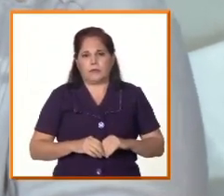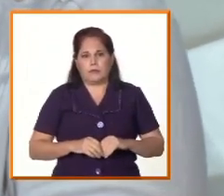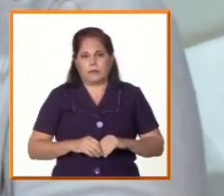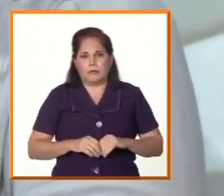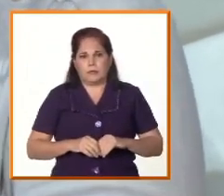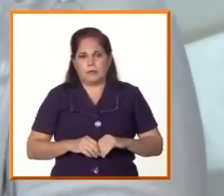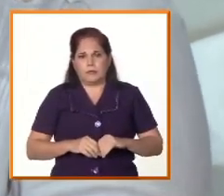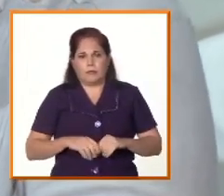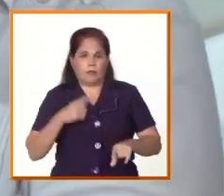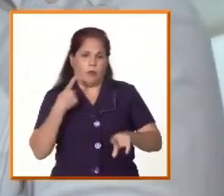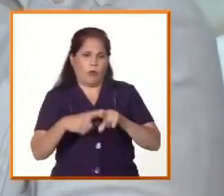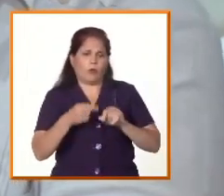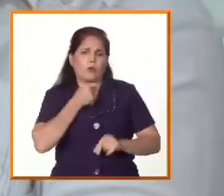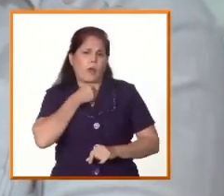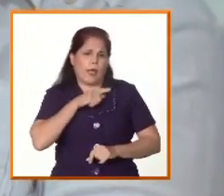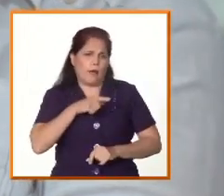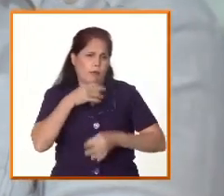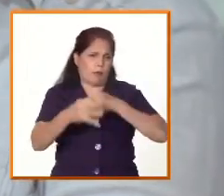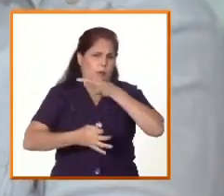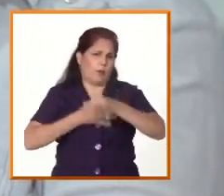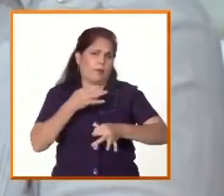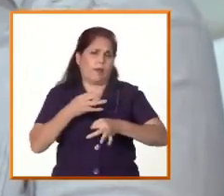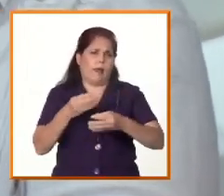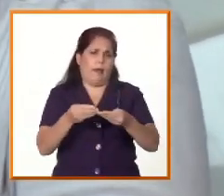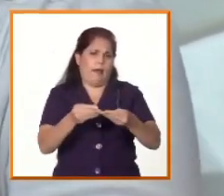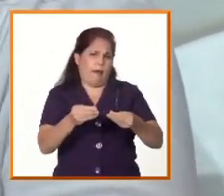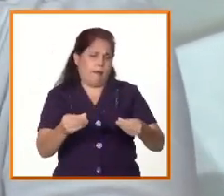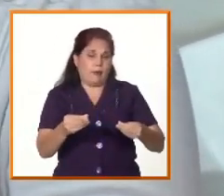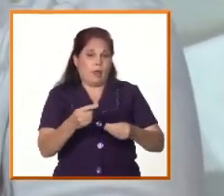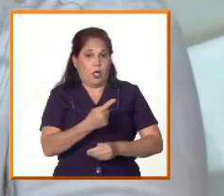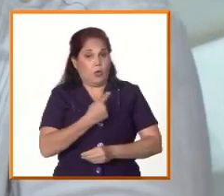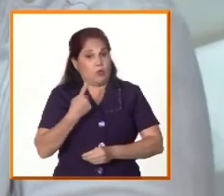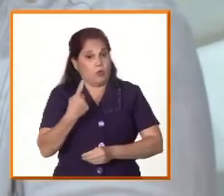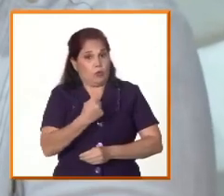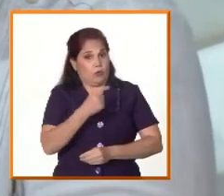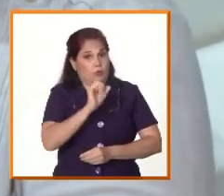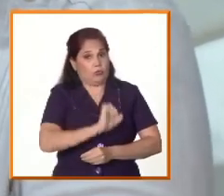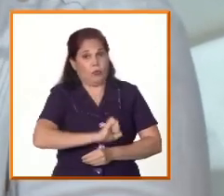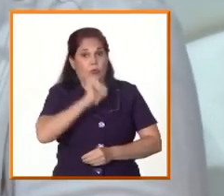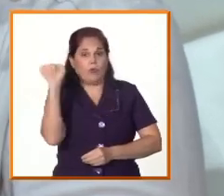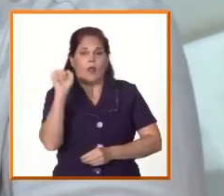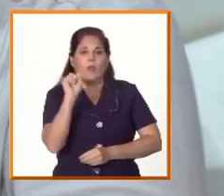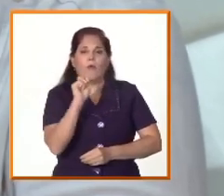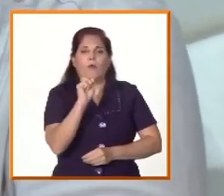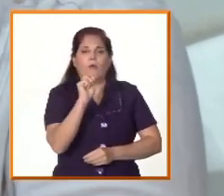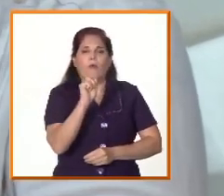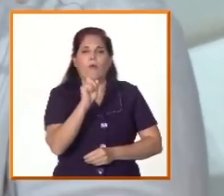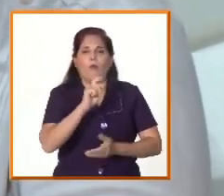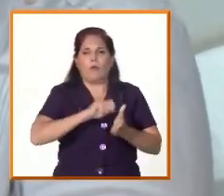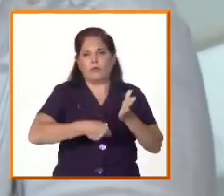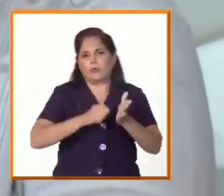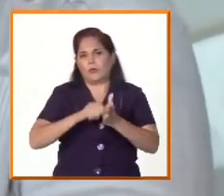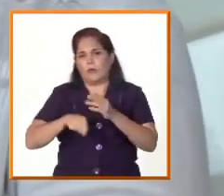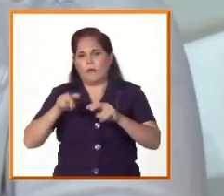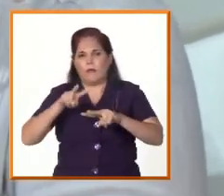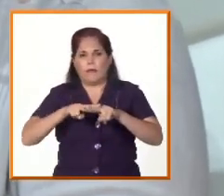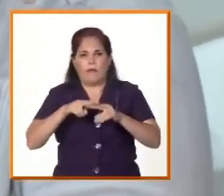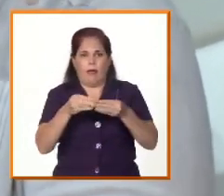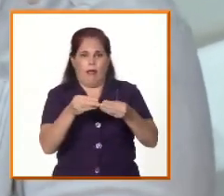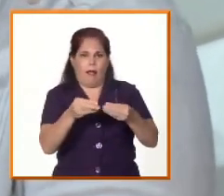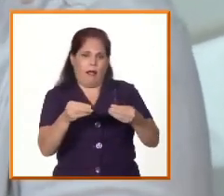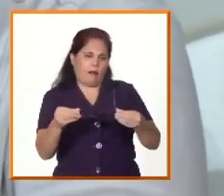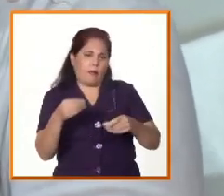el otro ejemplo de de temas que nosotros hemos logrado comprar hemos logrado contratar la harina en